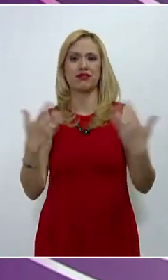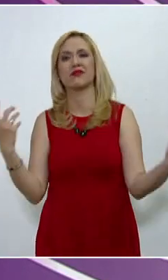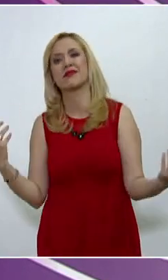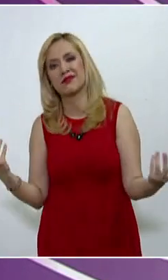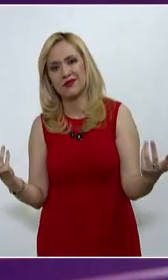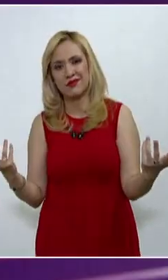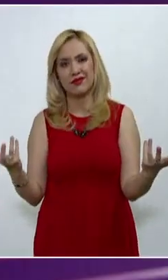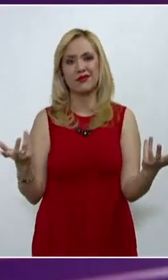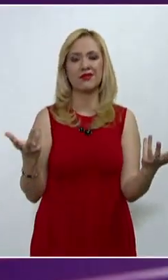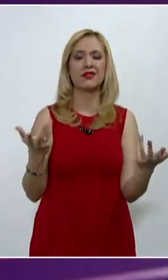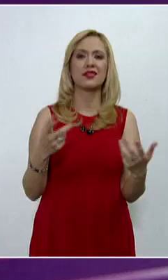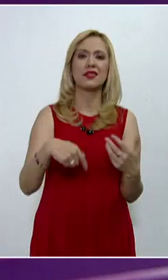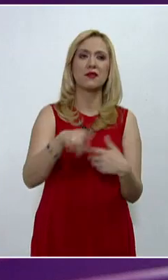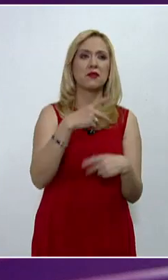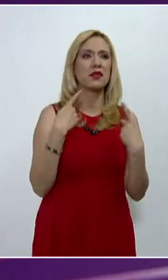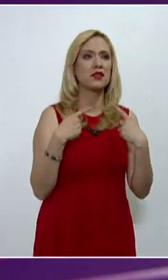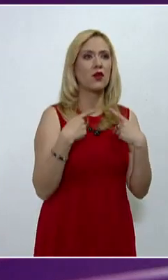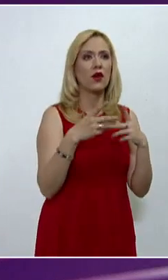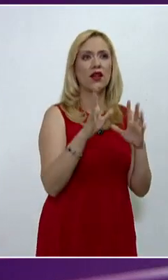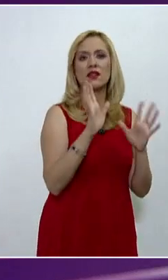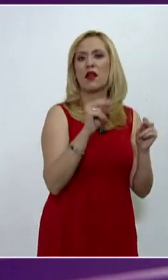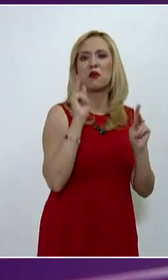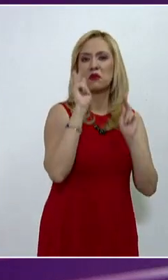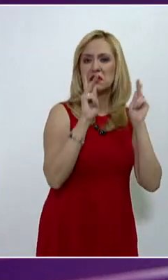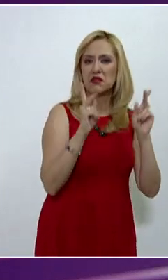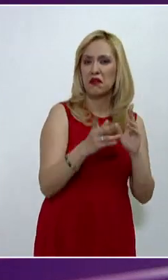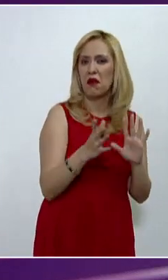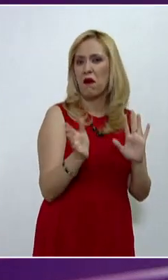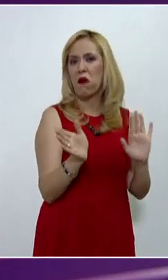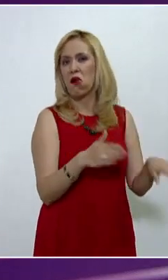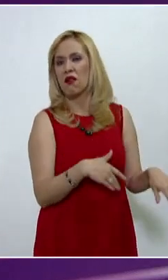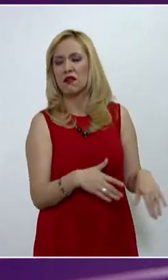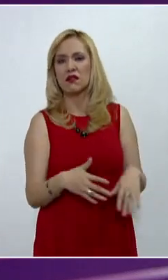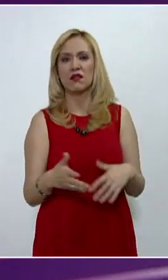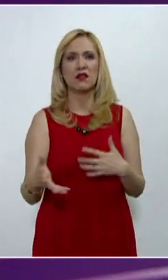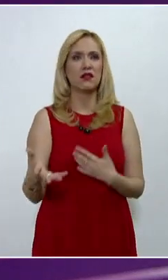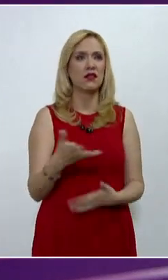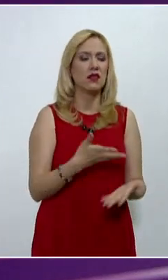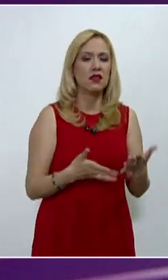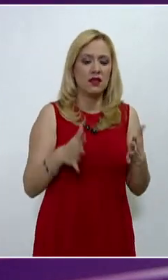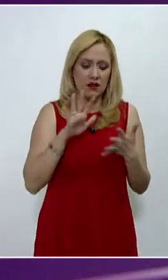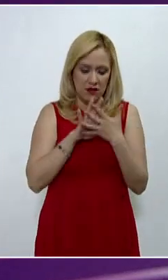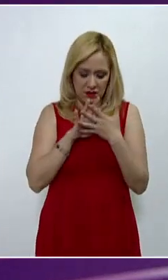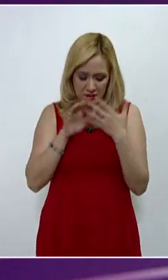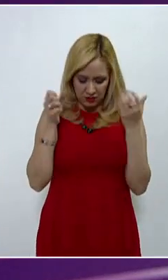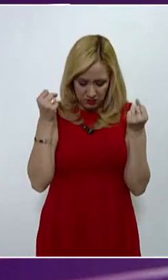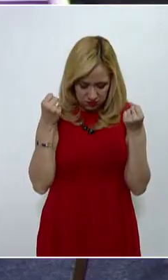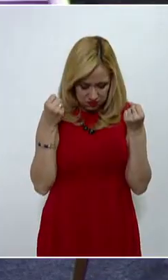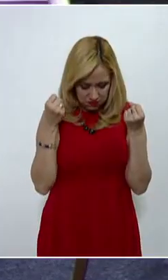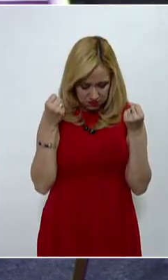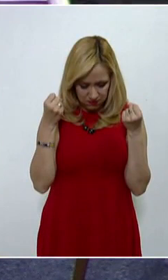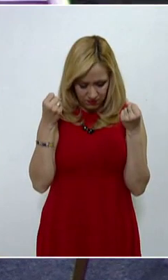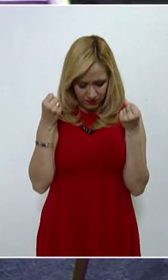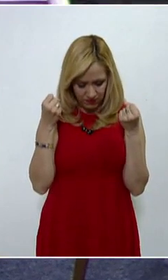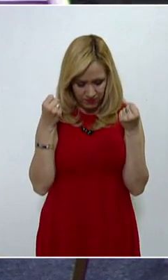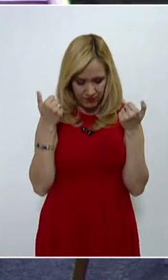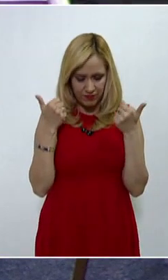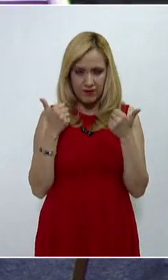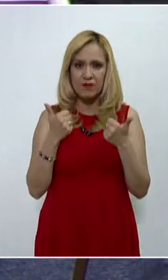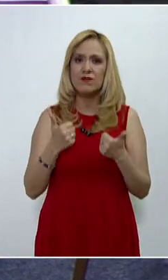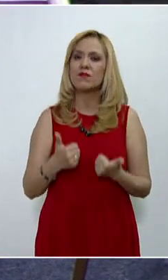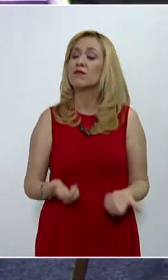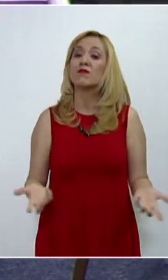de desintegración social, afectación comunitaria, ¿no? El estar recluida en prisión preventiva,